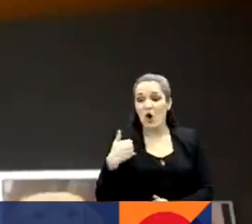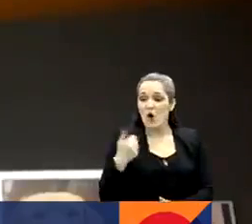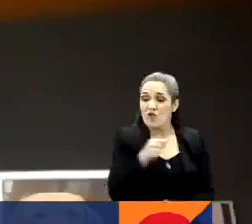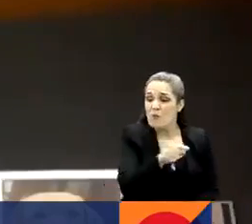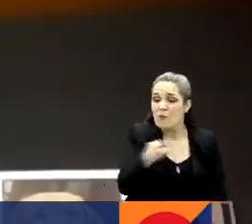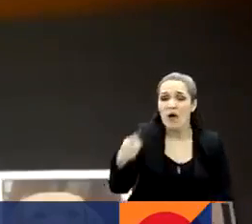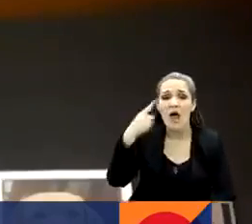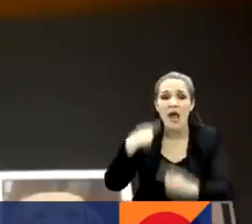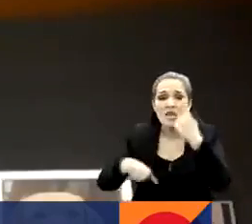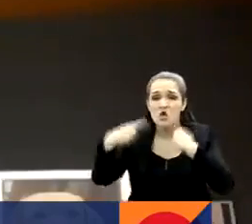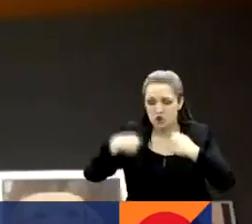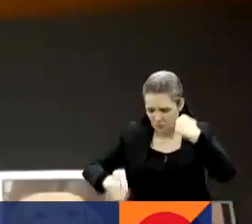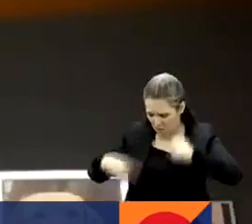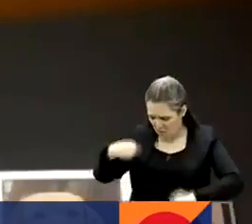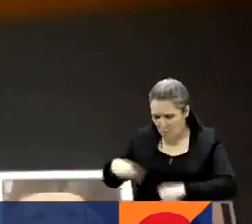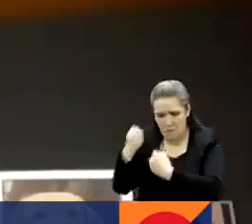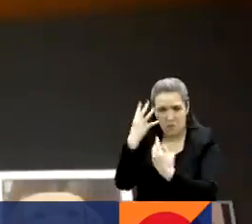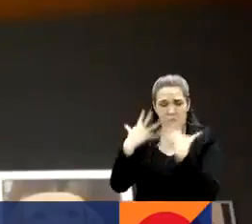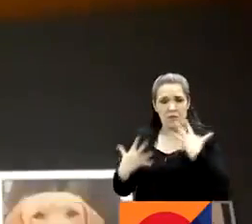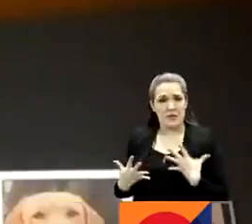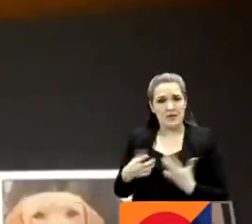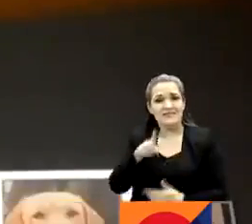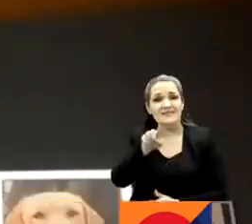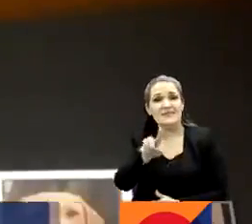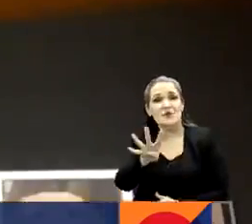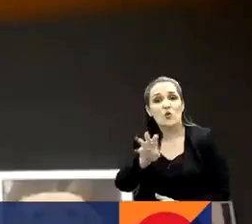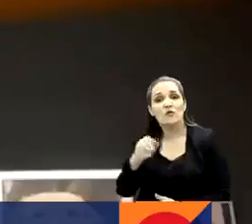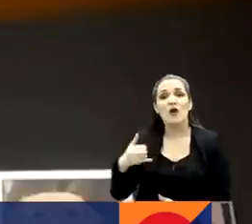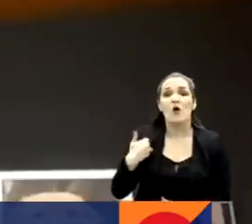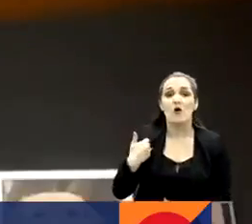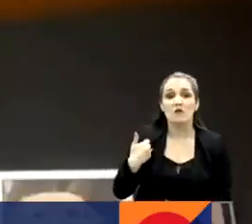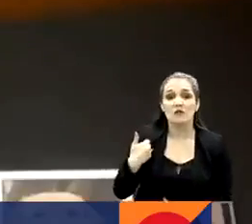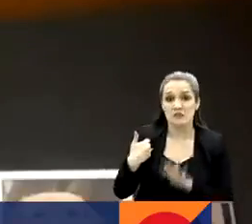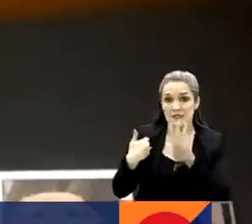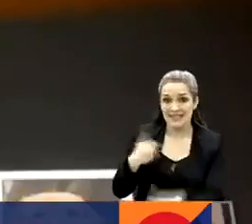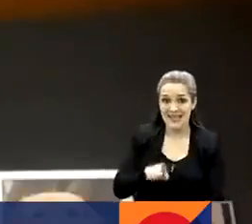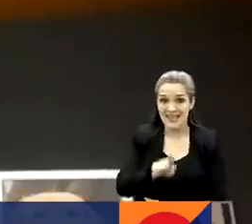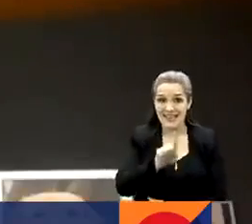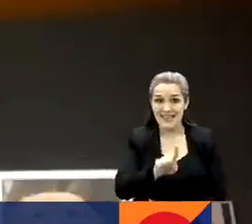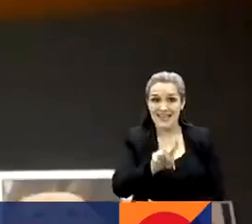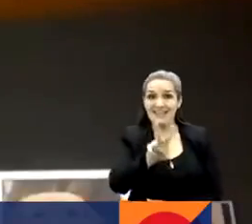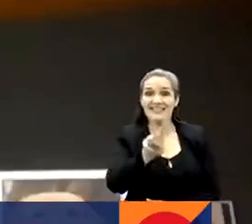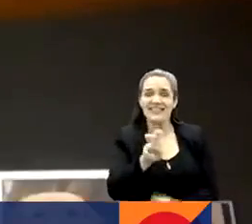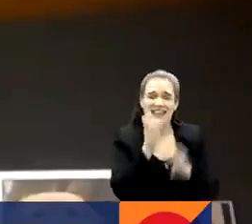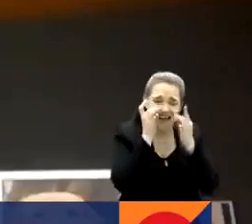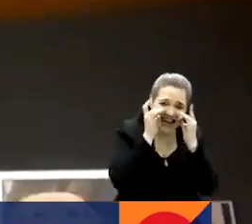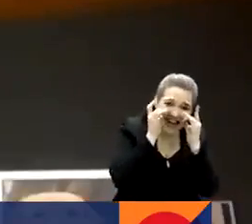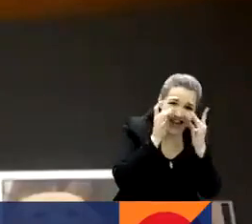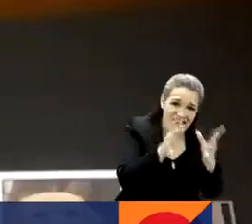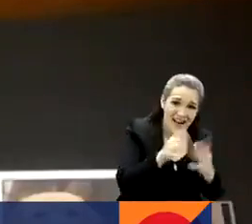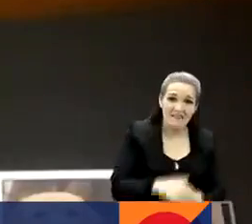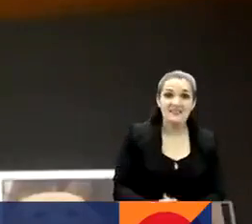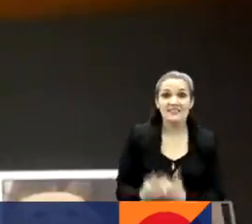6 días, 140. De ellos, 17 están todavía muy graves, 6 están todavía